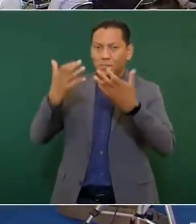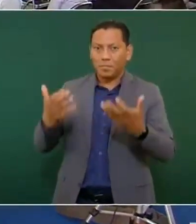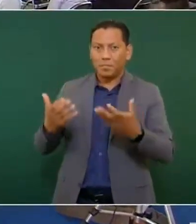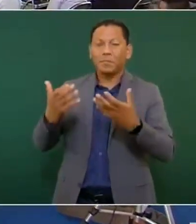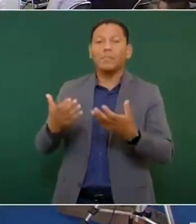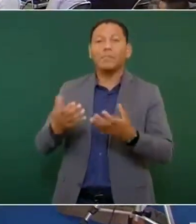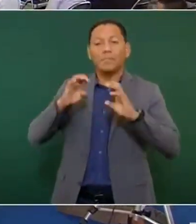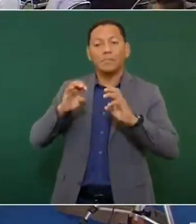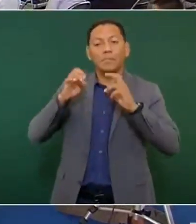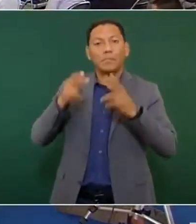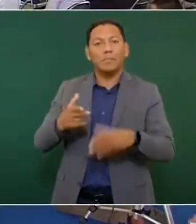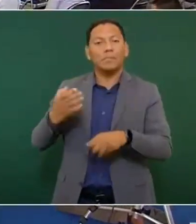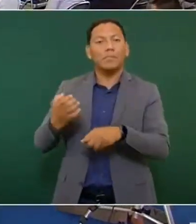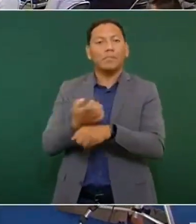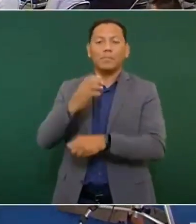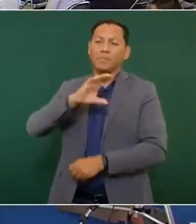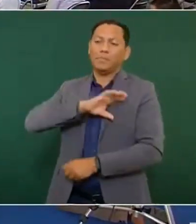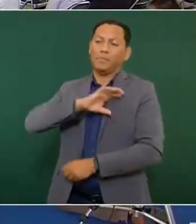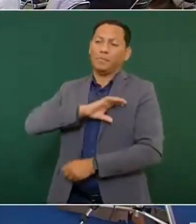mucho.